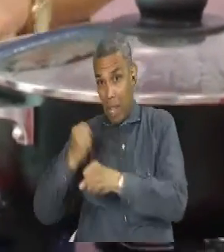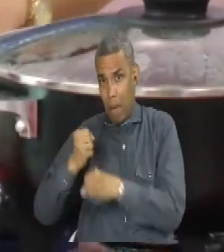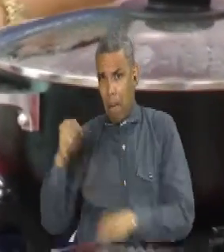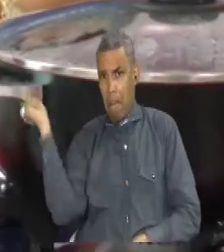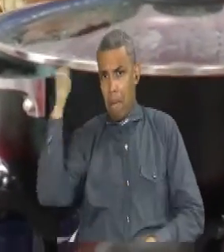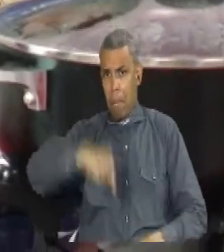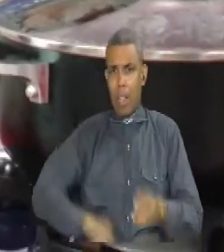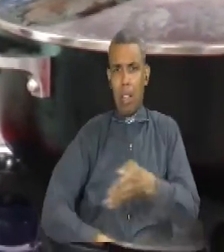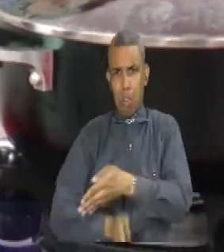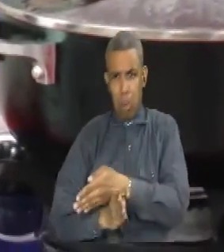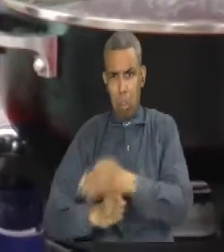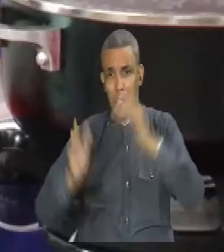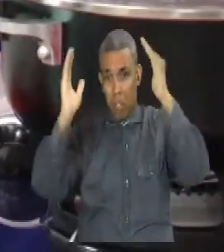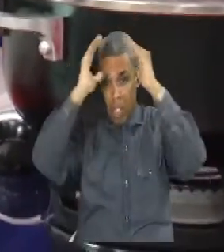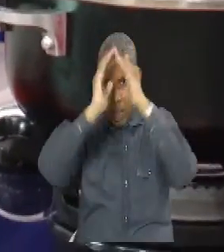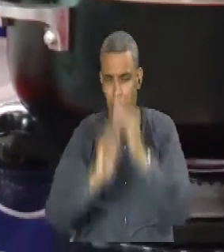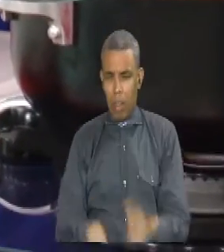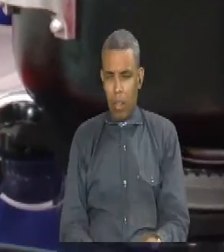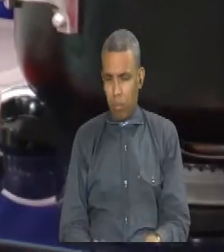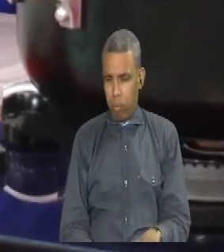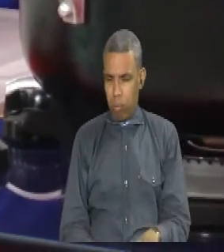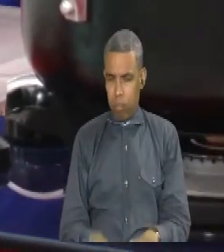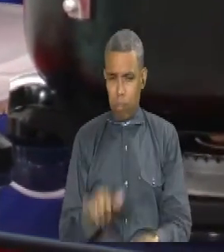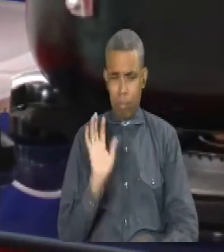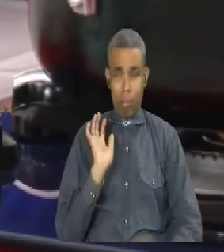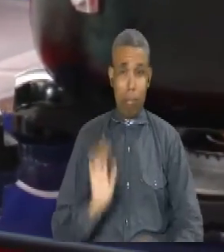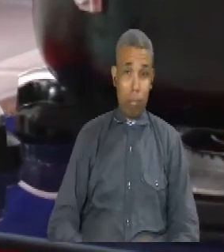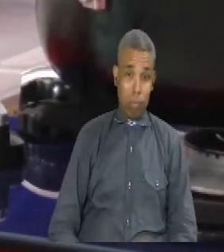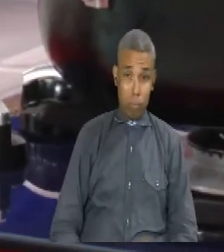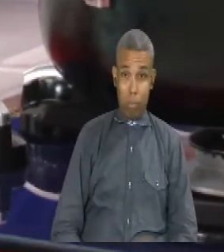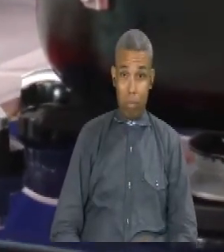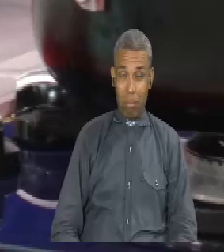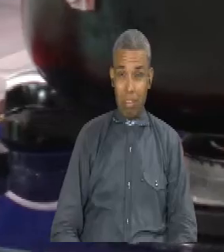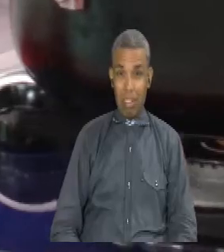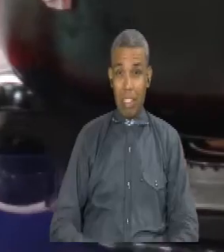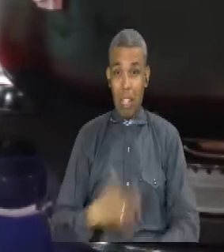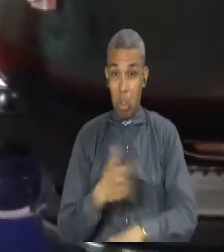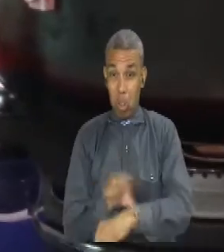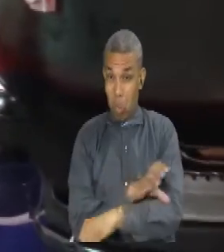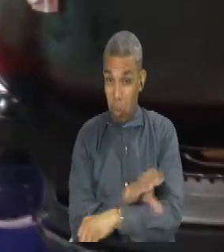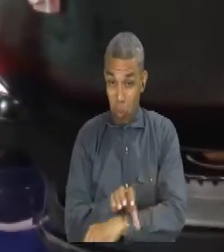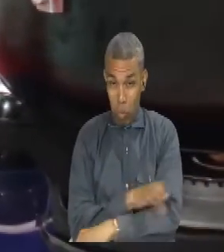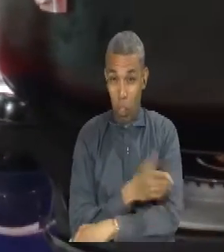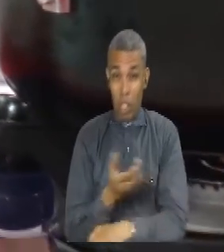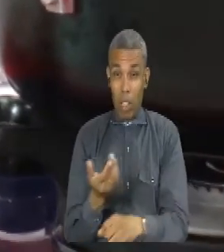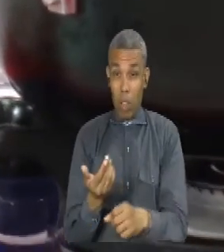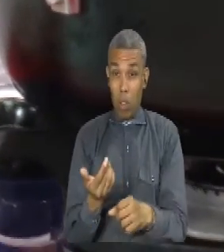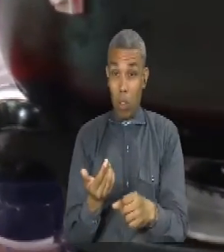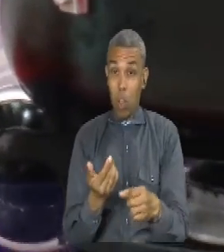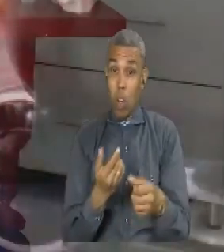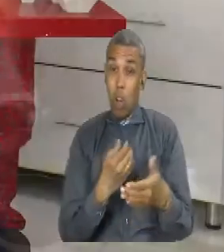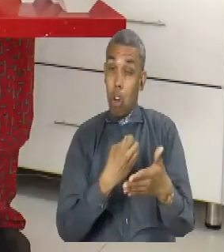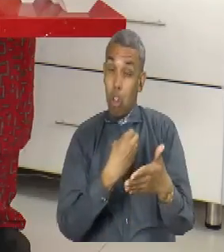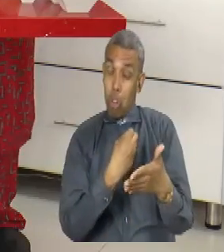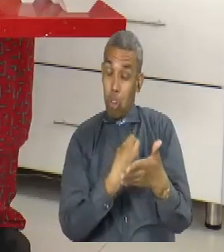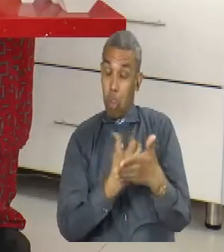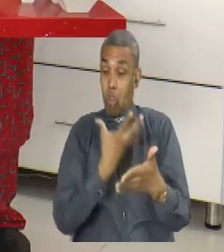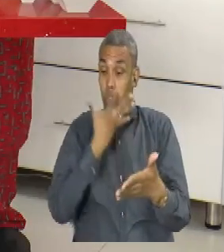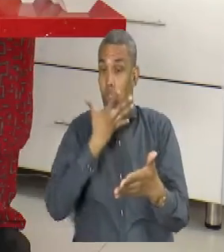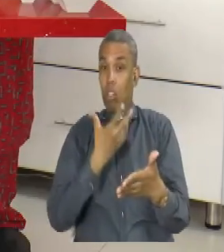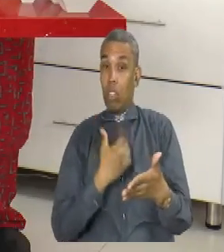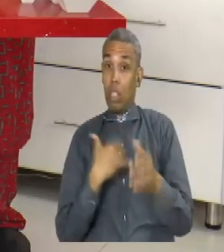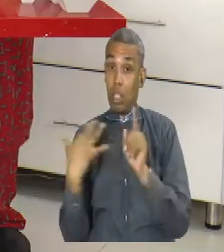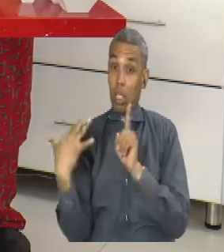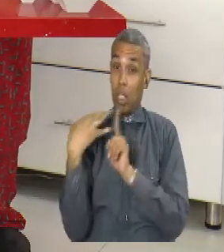electrónicos, no sé, unas 6, 8 horas en el día. Ese tipo de luz es una luz altamente dañina para